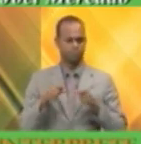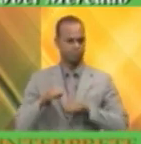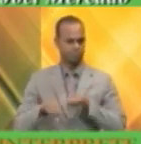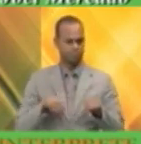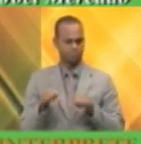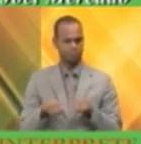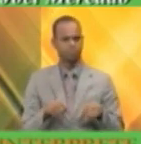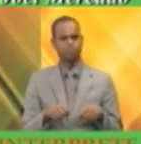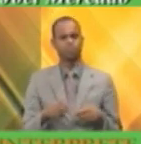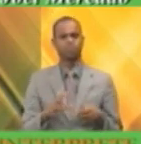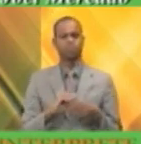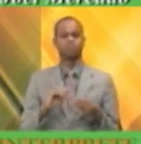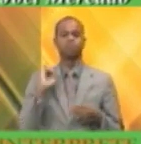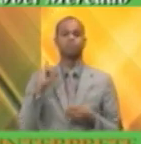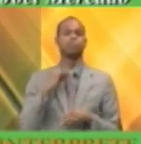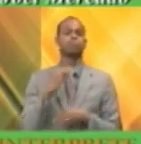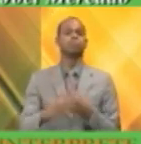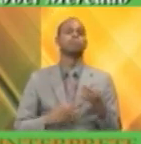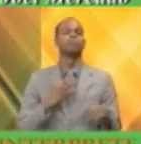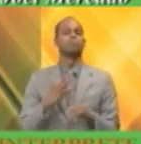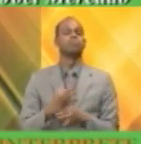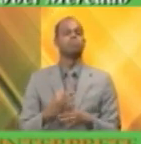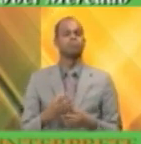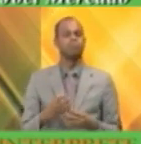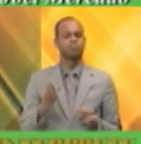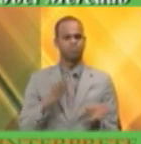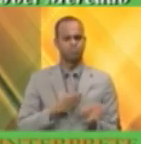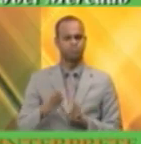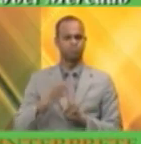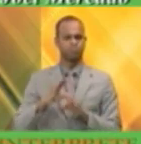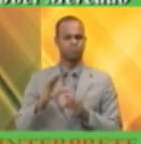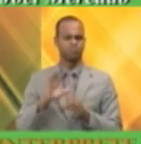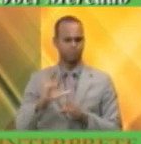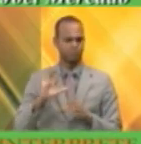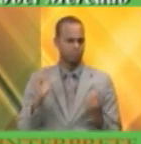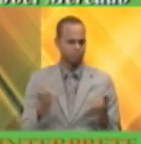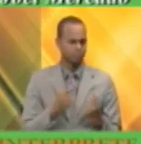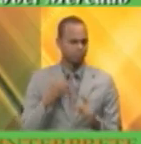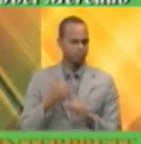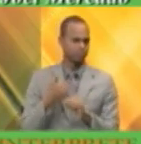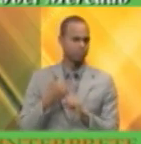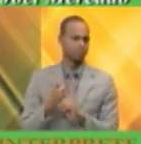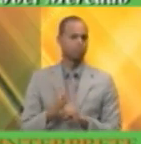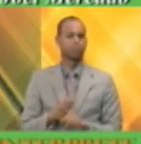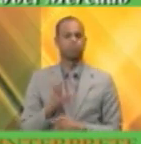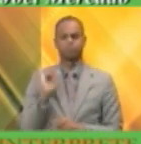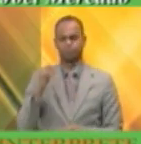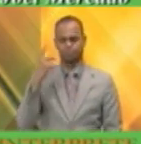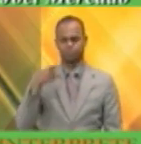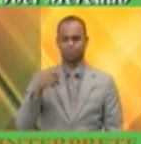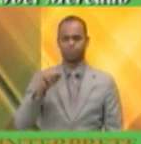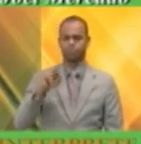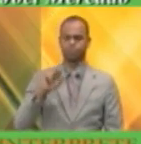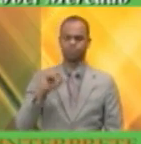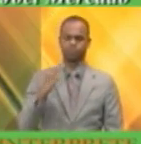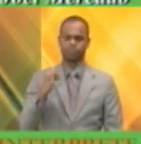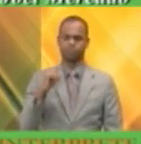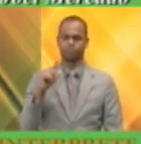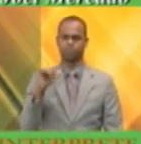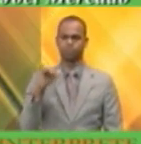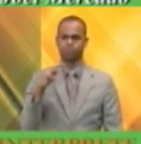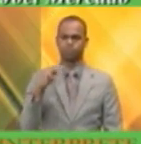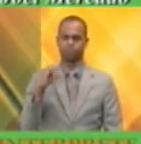ciclismo es una federación que organiza su evento propio y hace su paraciclismo para personas con